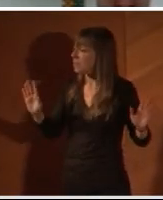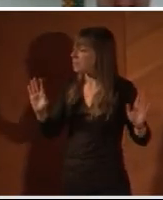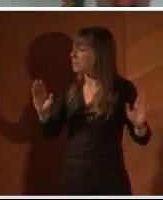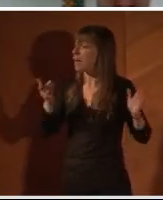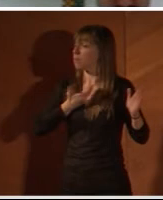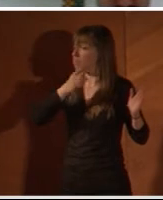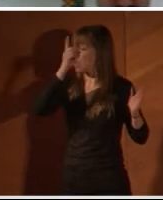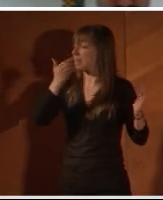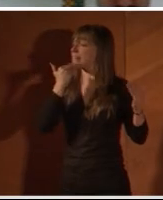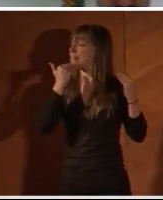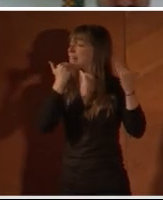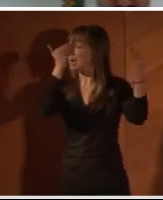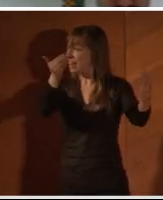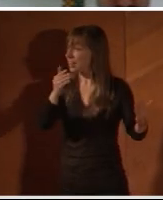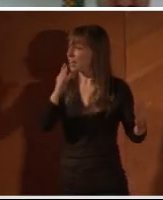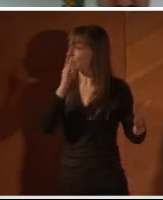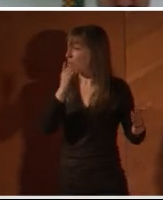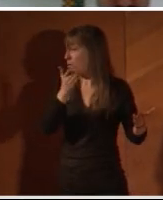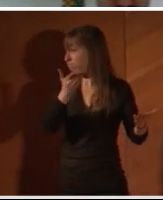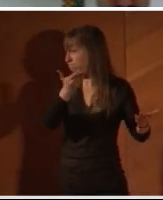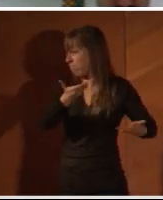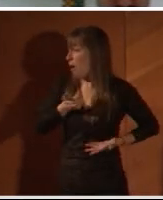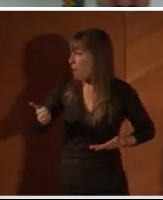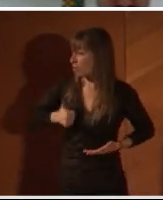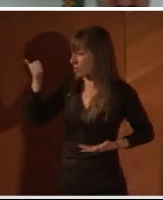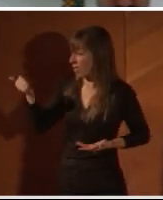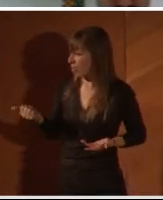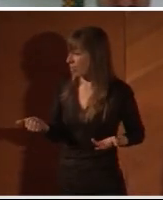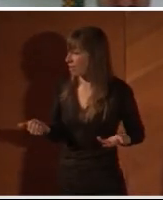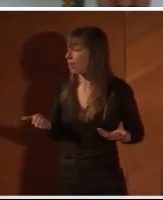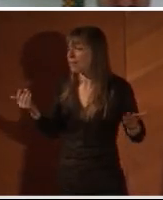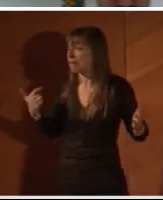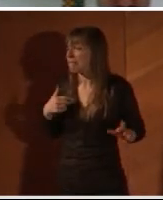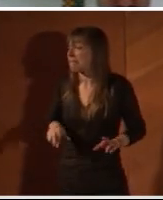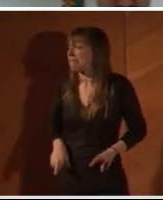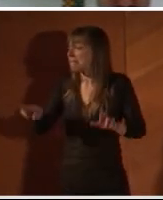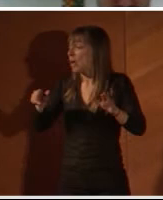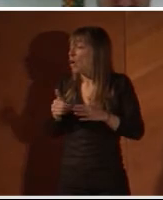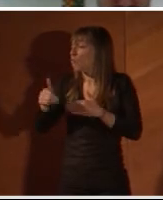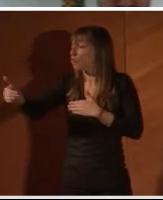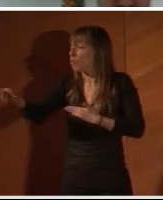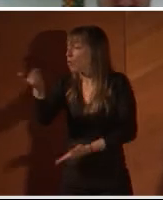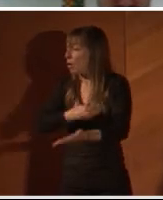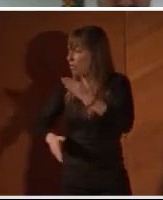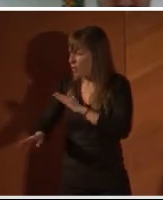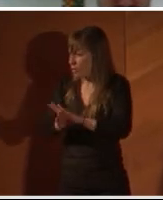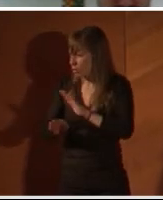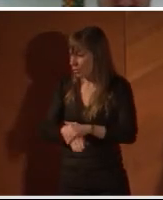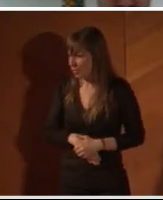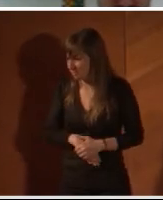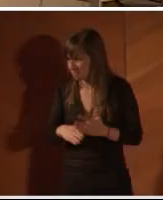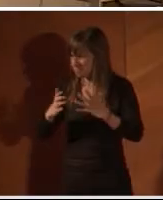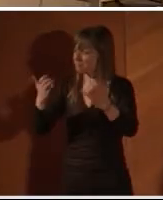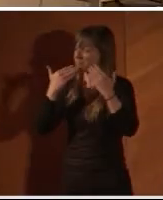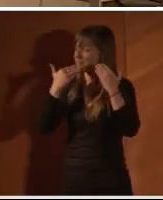al Ayuntamiento de Madrid por ofrecernos esta posibilidad y esperamos en un futuro seguir colaborando con todos los ayuntamientos.